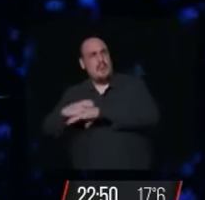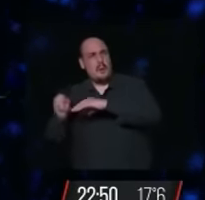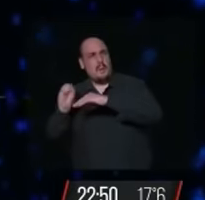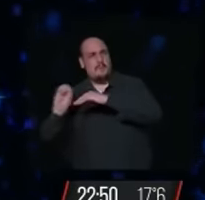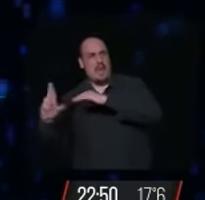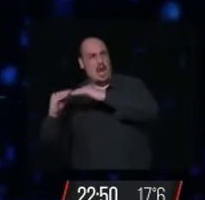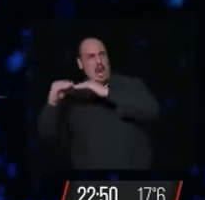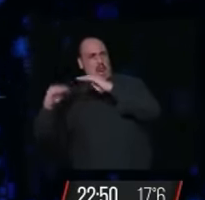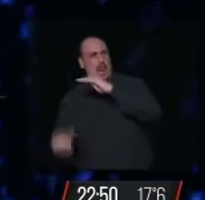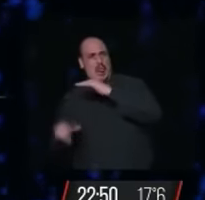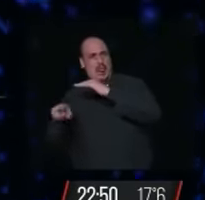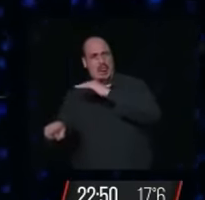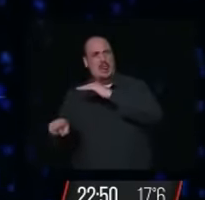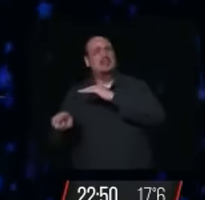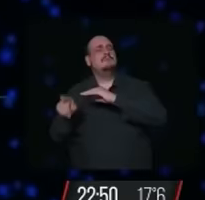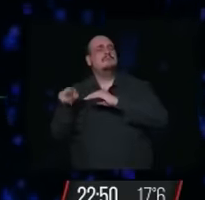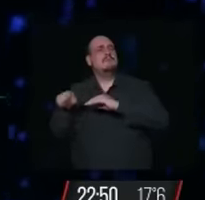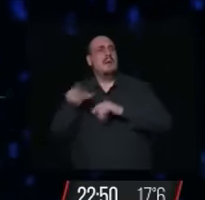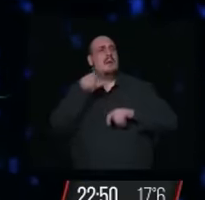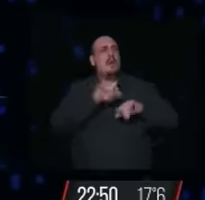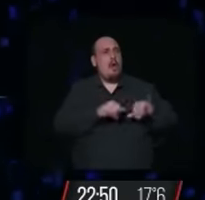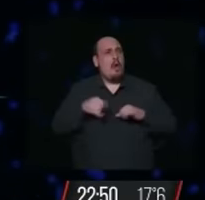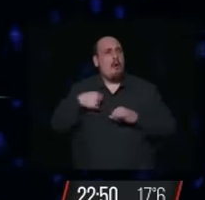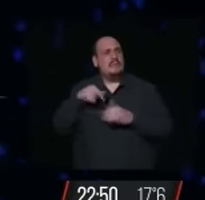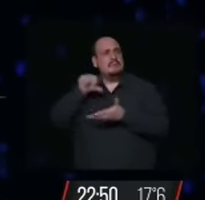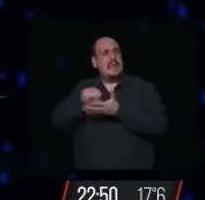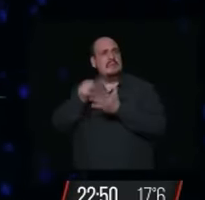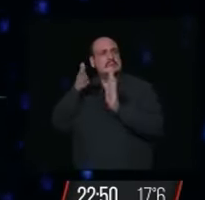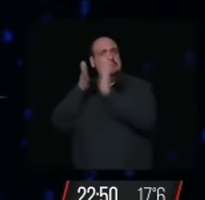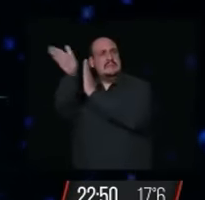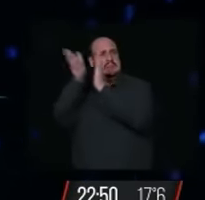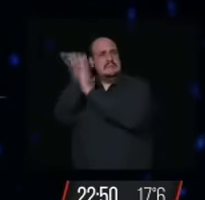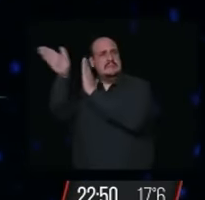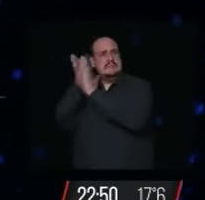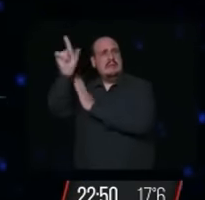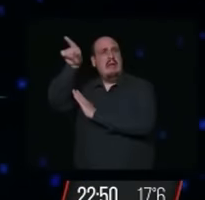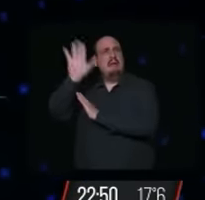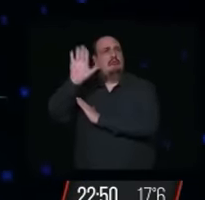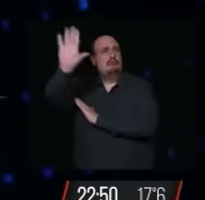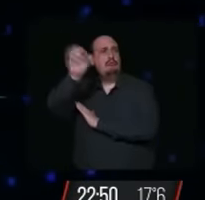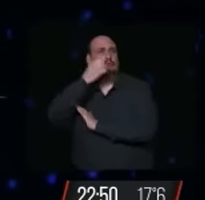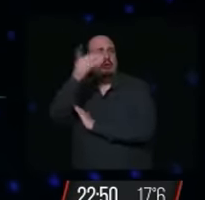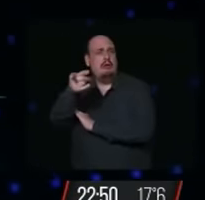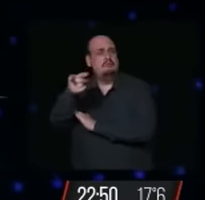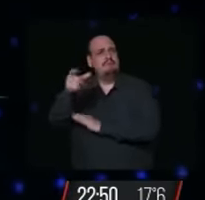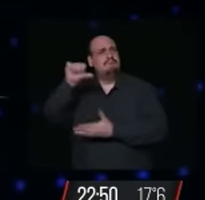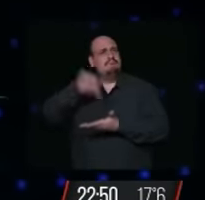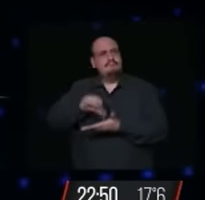donde los chicos se tienen que ir del país para buscar un futuro, digamos, un país condenado a la